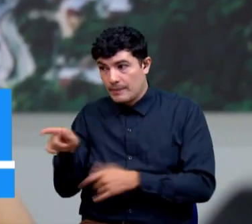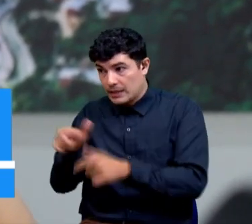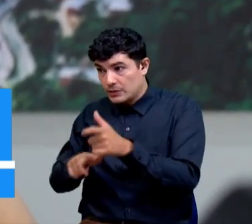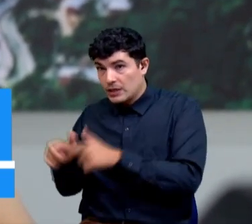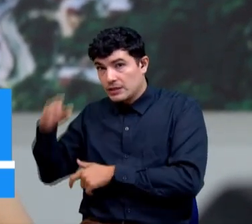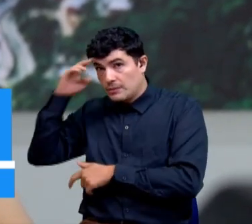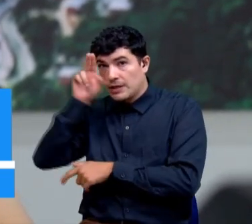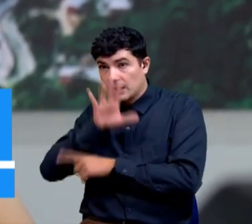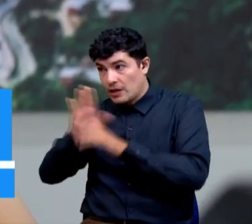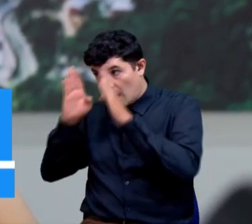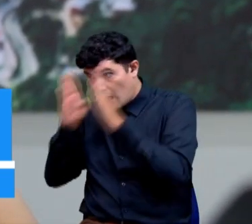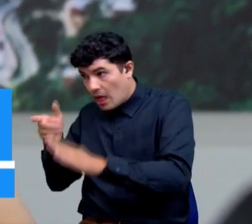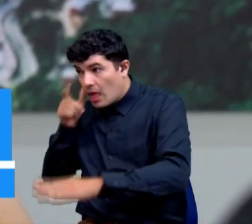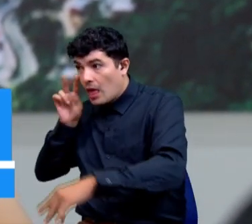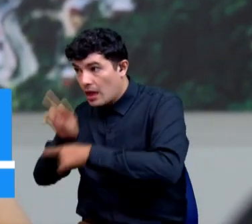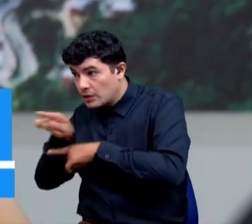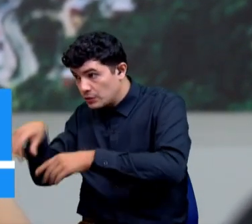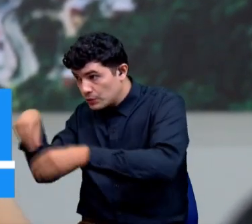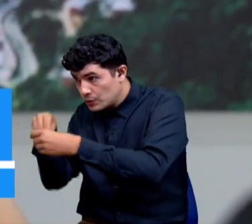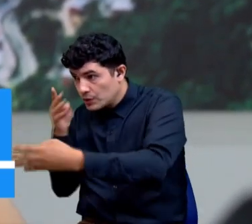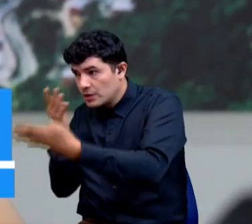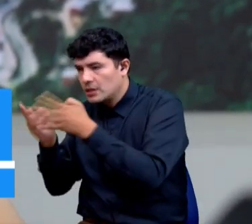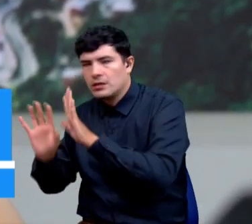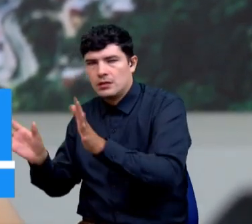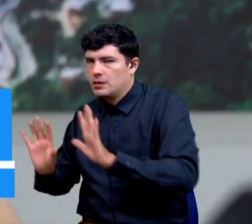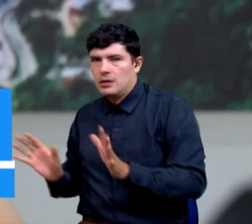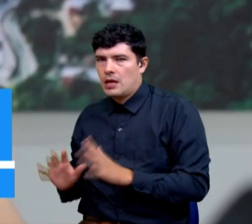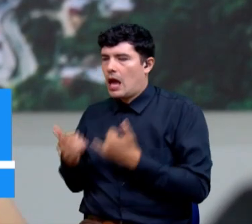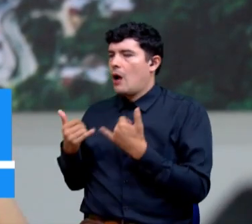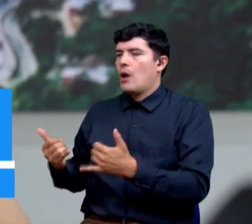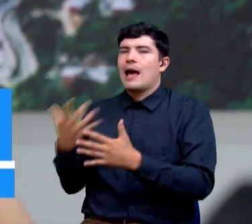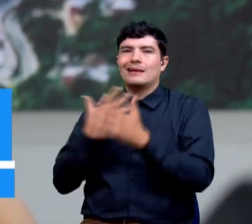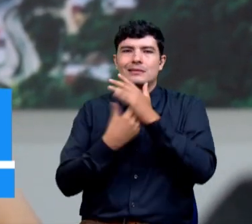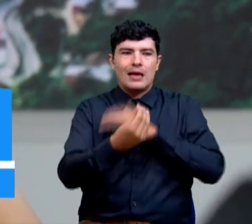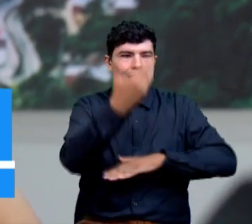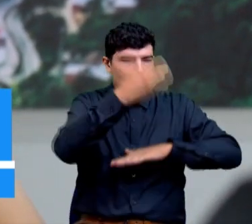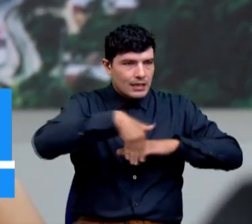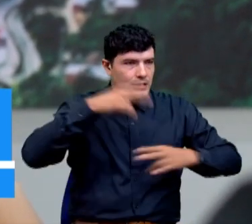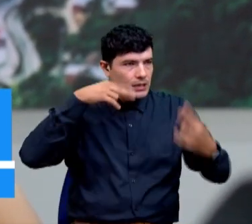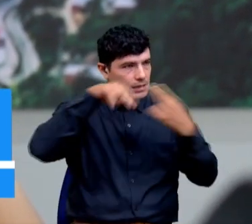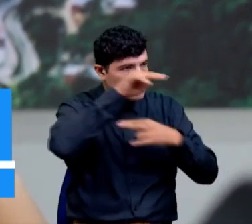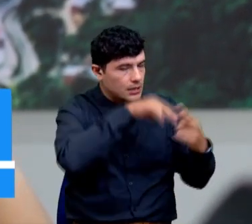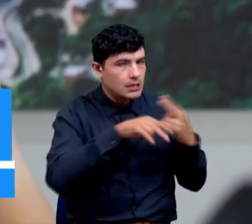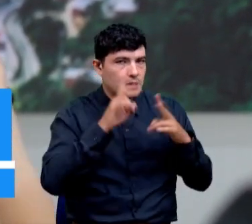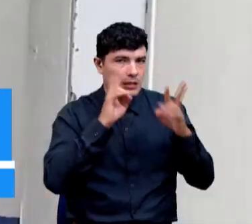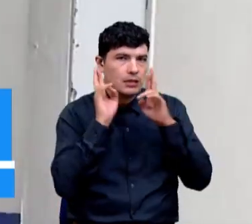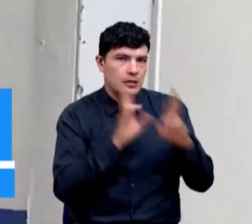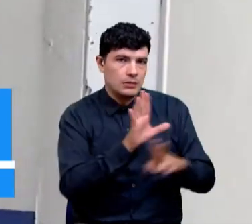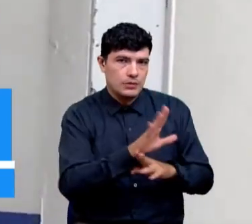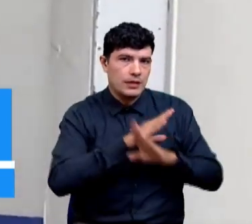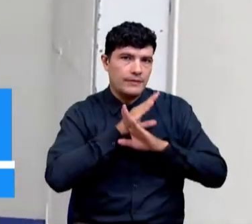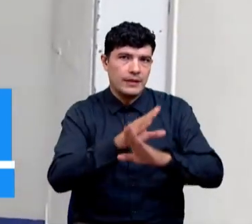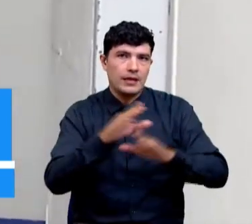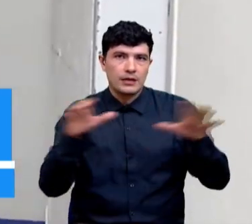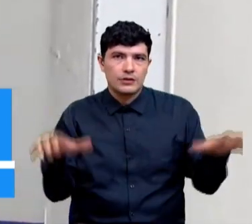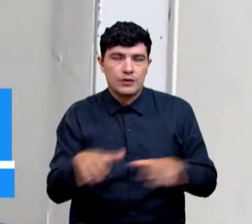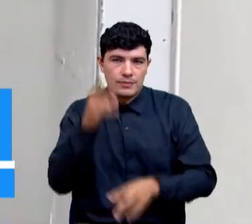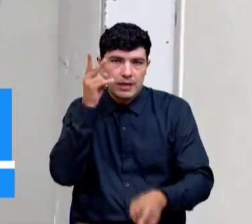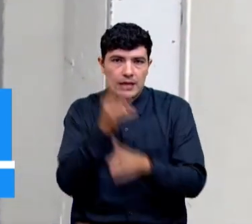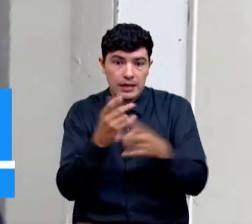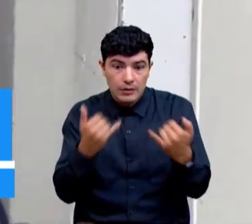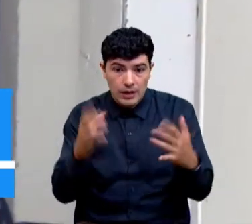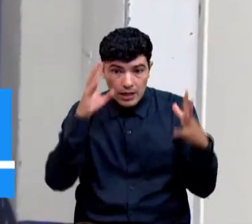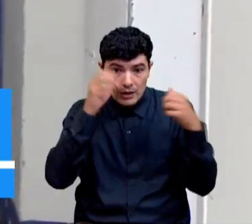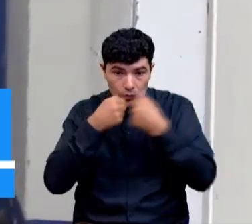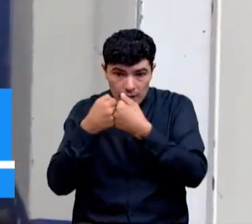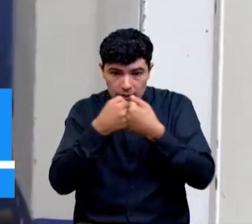de que avanzamos positivamente, firmaremos el convenio y empezará el recibo de personas detenidas en la cárcel de Ocaña. La firma de este convenio